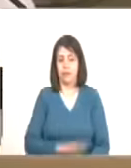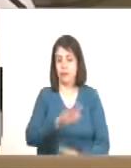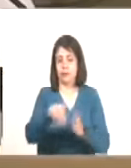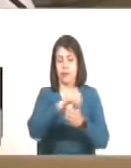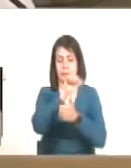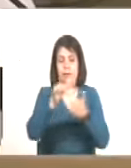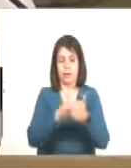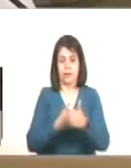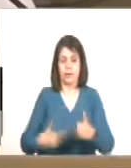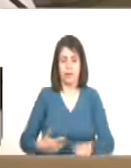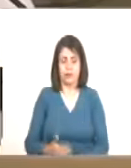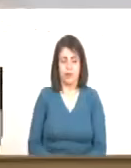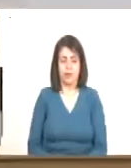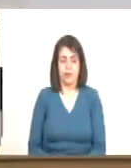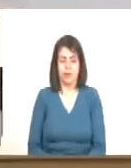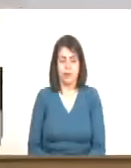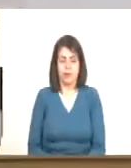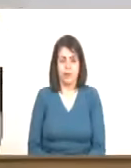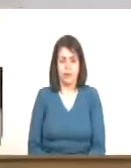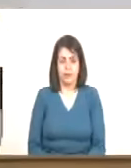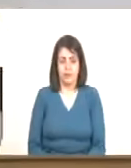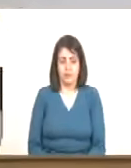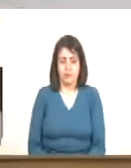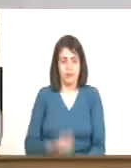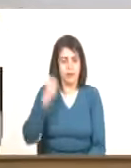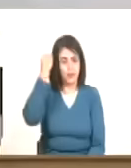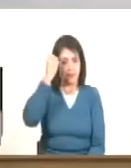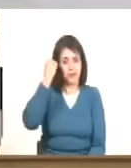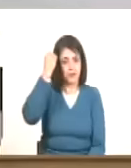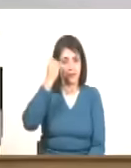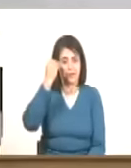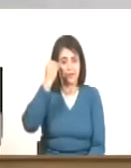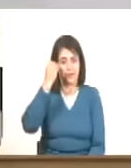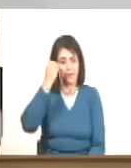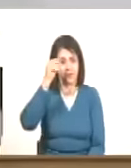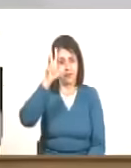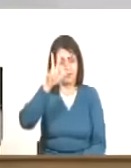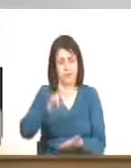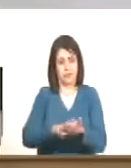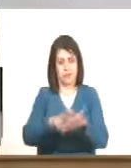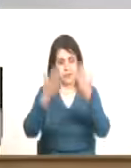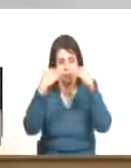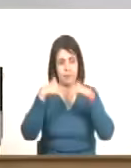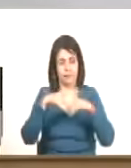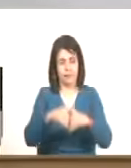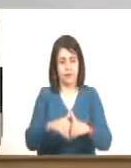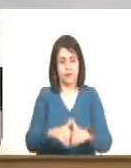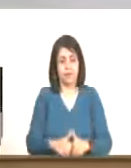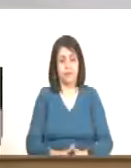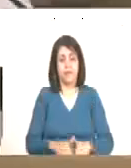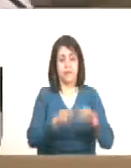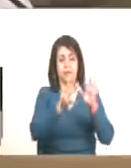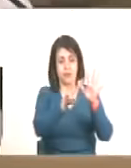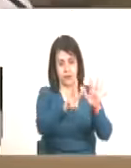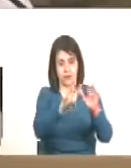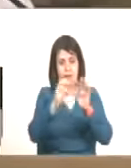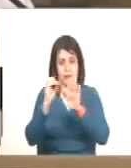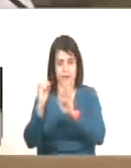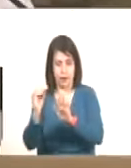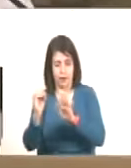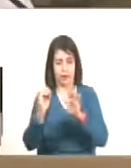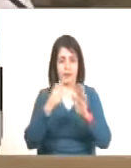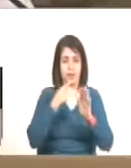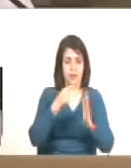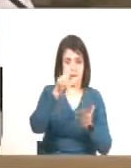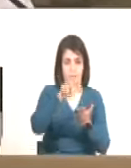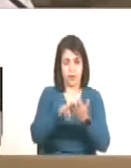todo, ciudadano vicepresidente. En consideración, aprobado. Siguiente. 80º. Se